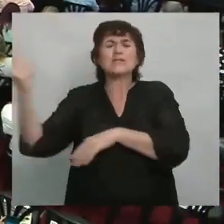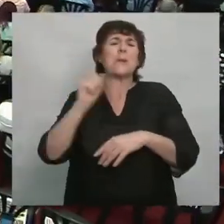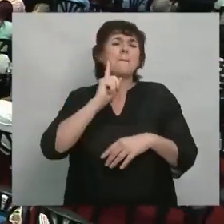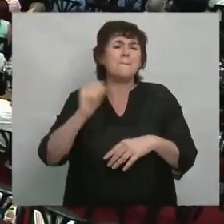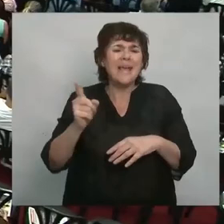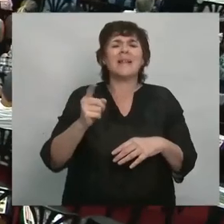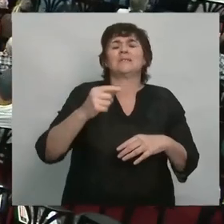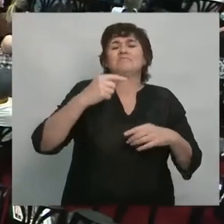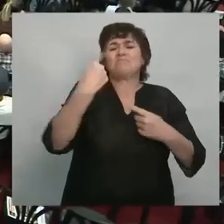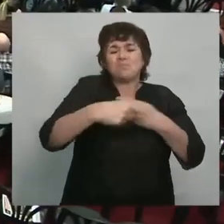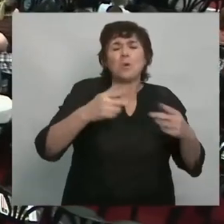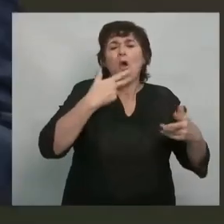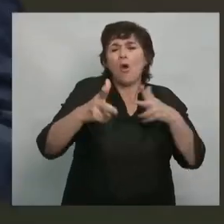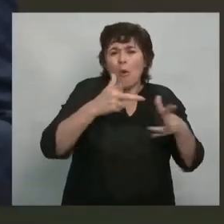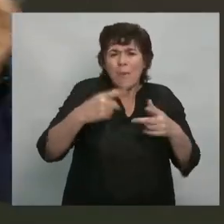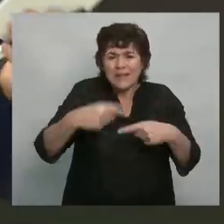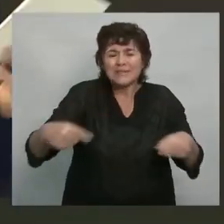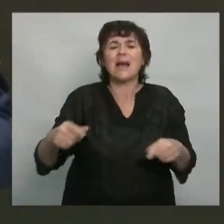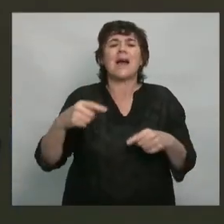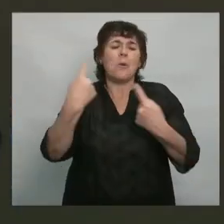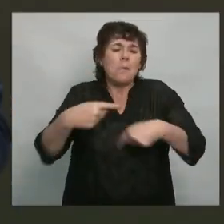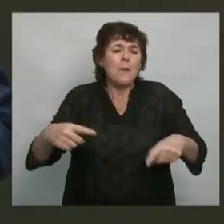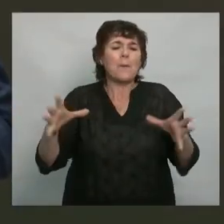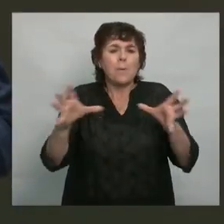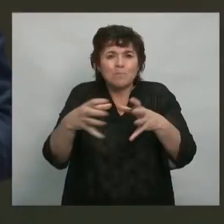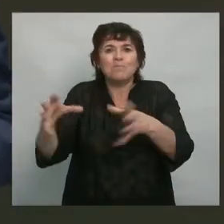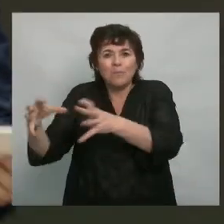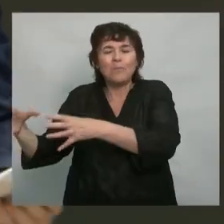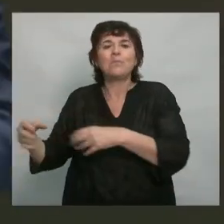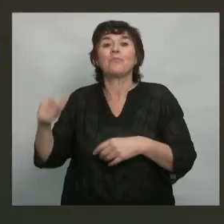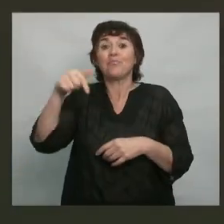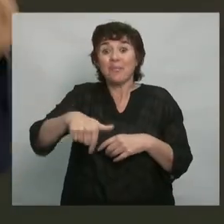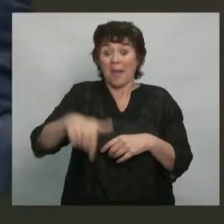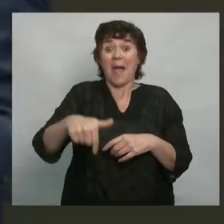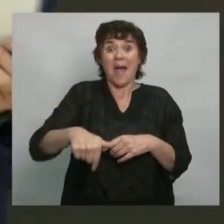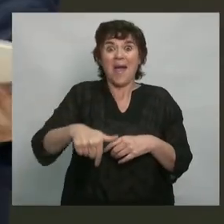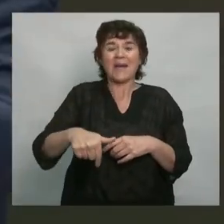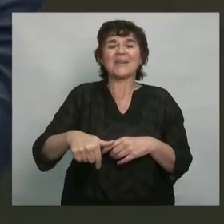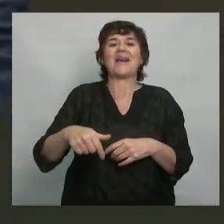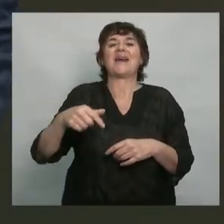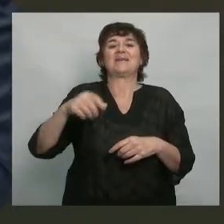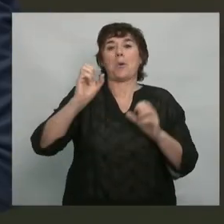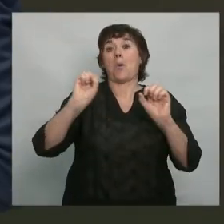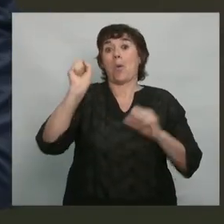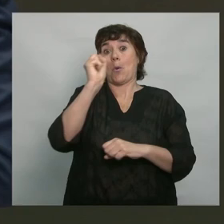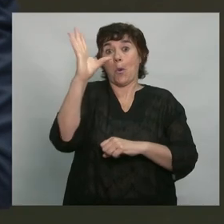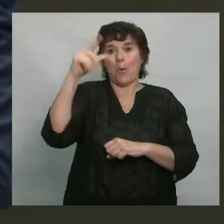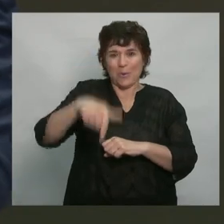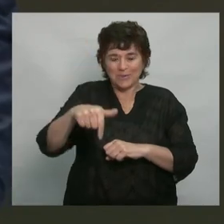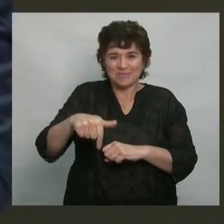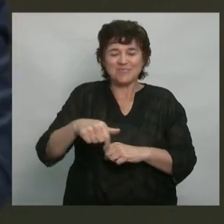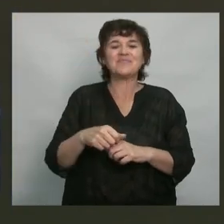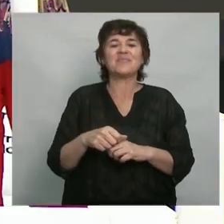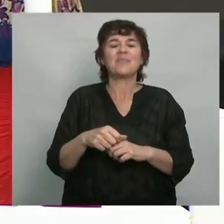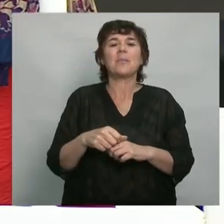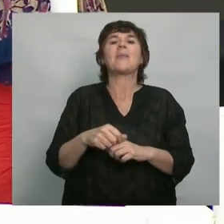350 eventos especiales, todo esto ocurriendo aquí en Ferrocarril Oeste y en más